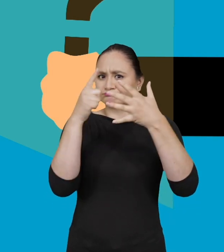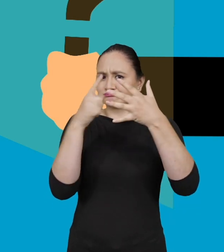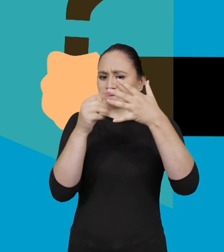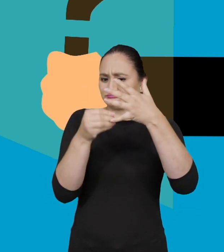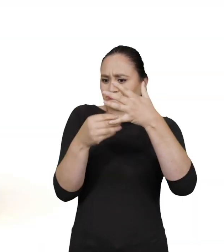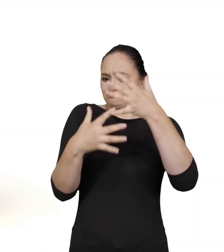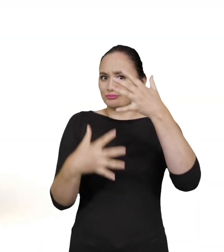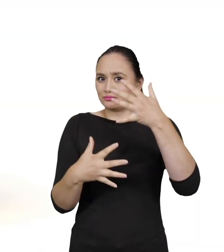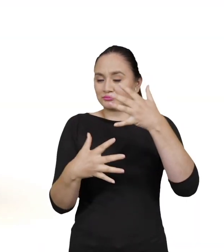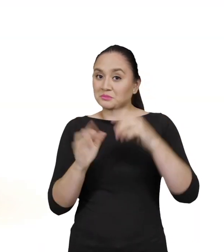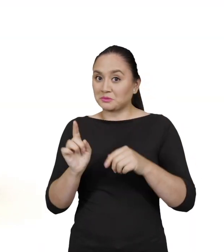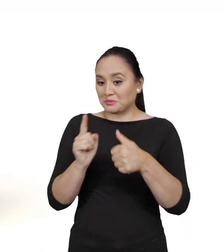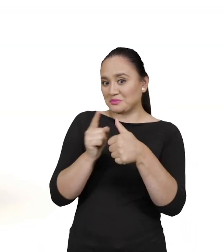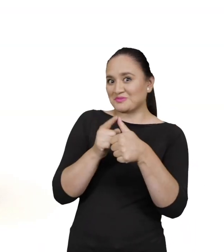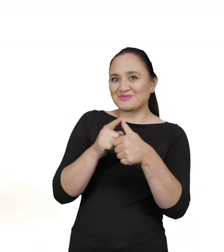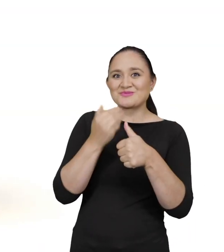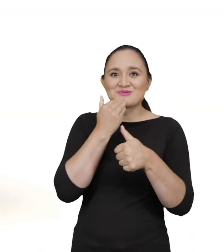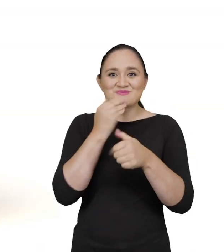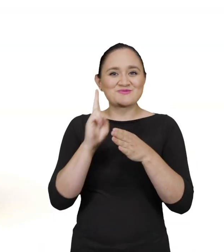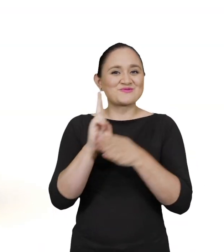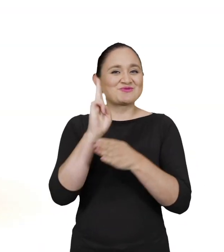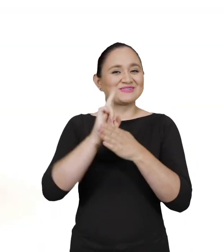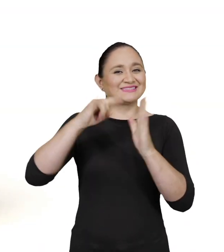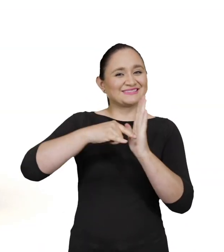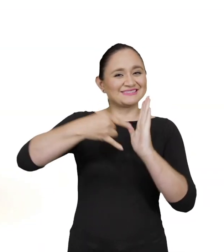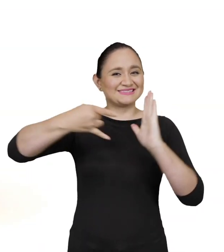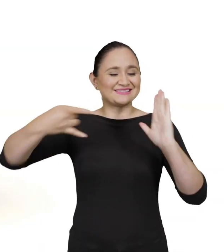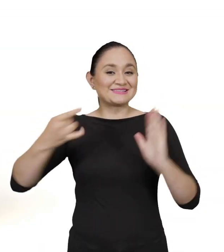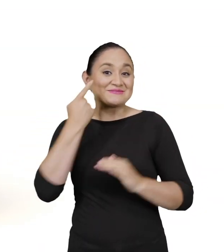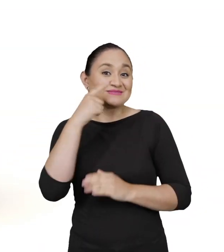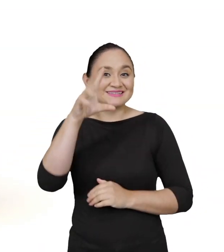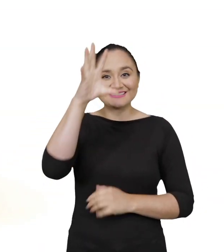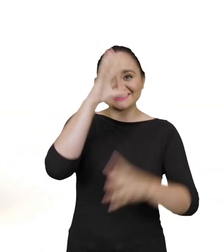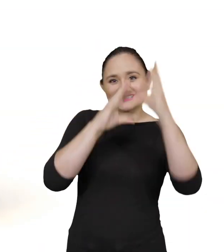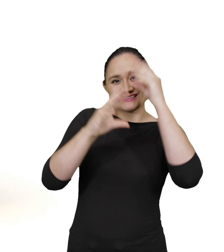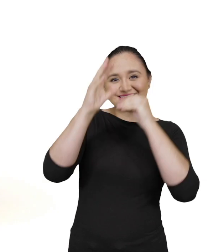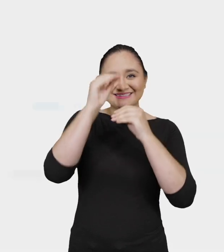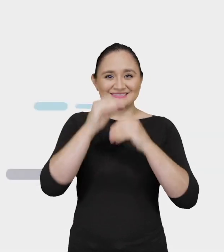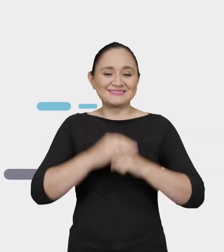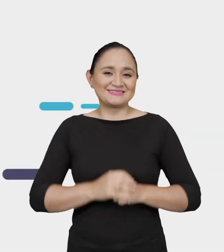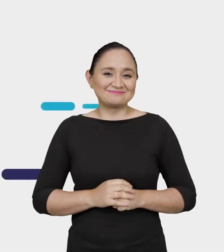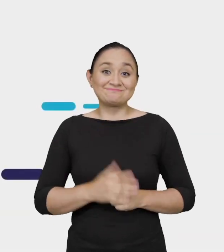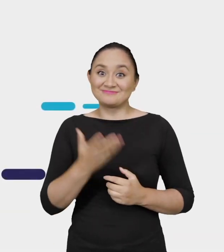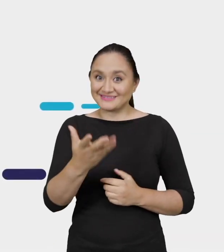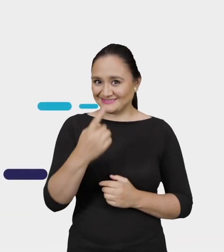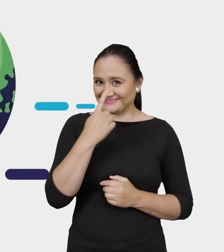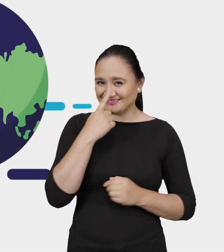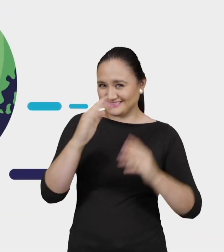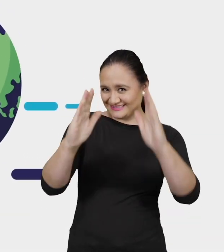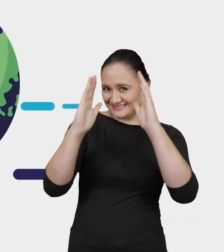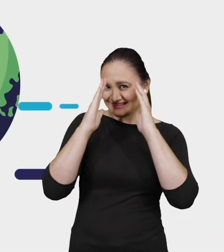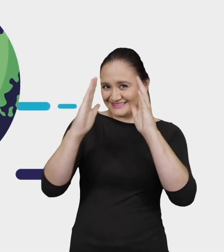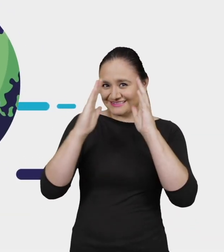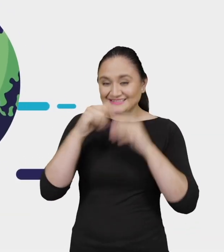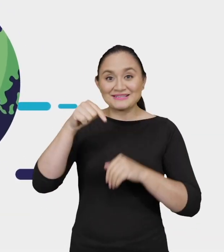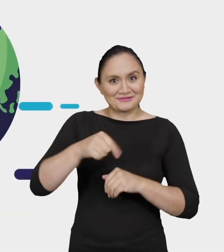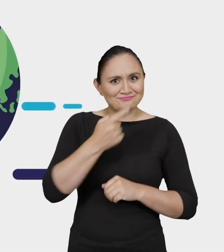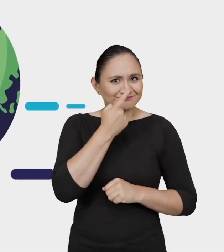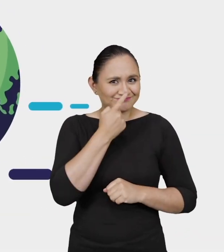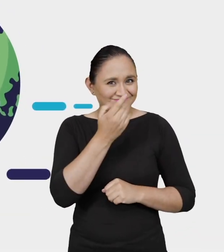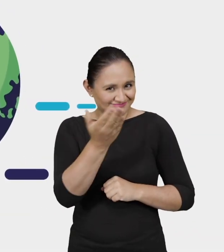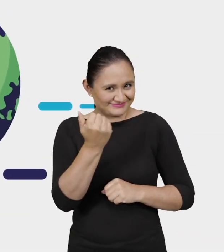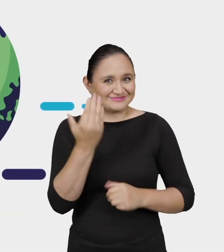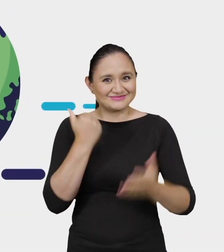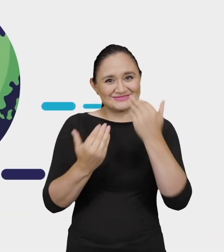varios elementos. Uno de ellos es el uso de la tecnología para el aprendizaje. ¡Ey, presta atención! ¡Que esto